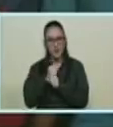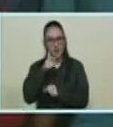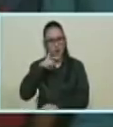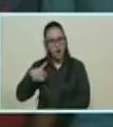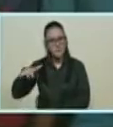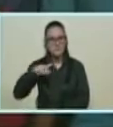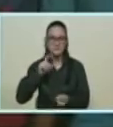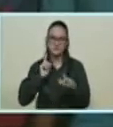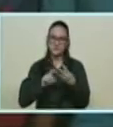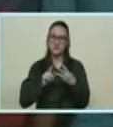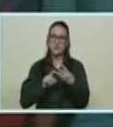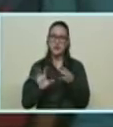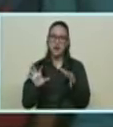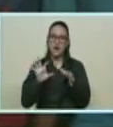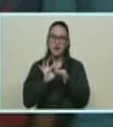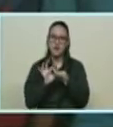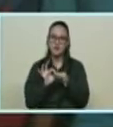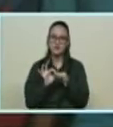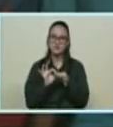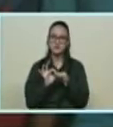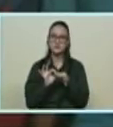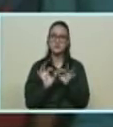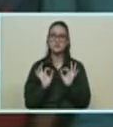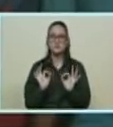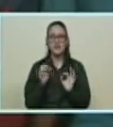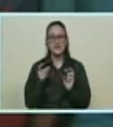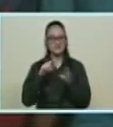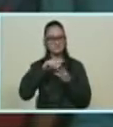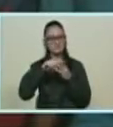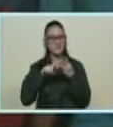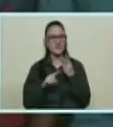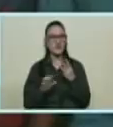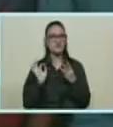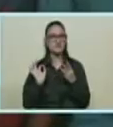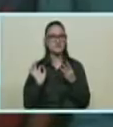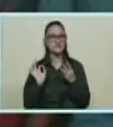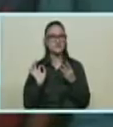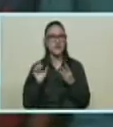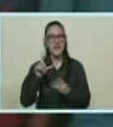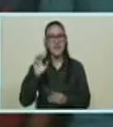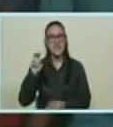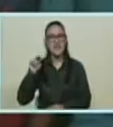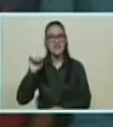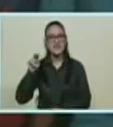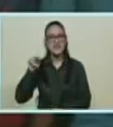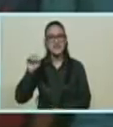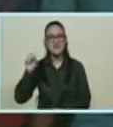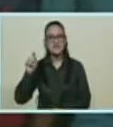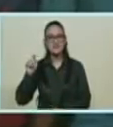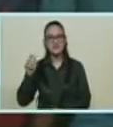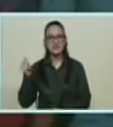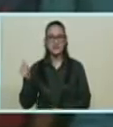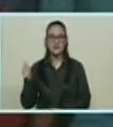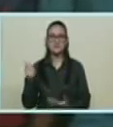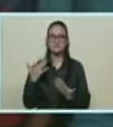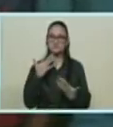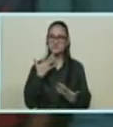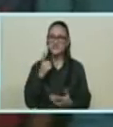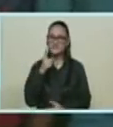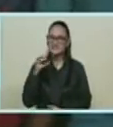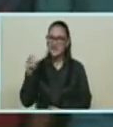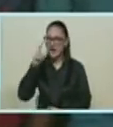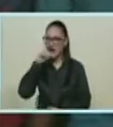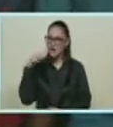la tercera, bueno, la alianza obrero campesina. Tres principios, presidente, leninistas, que le dijera Lenin hace 100